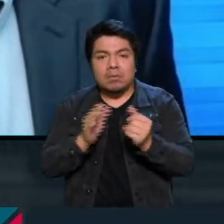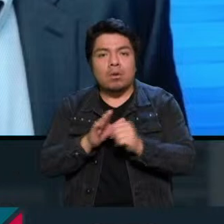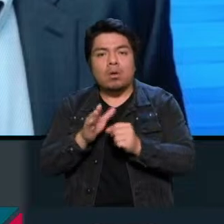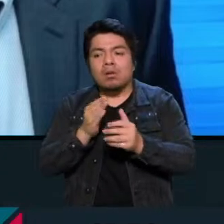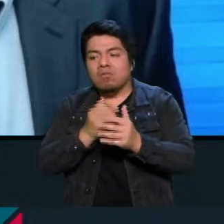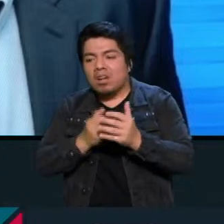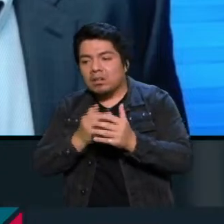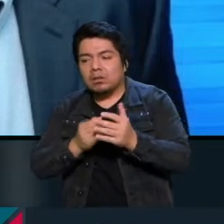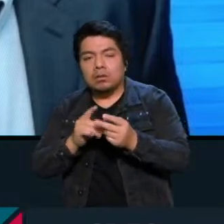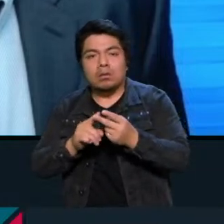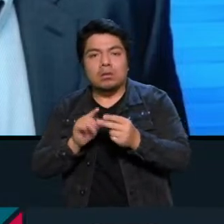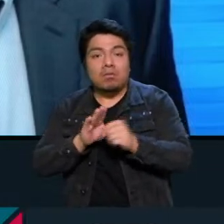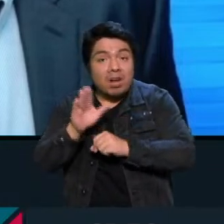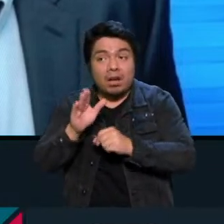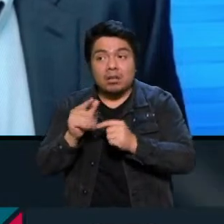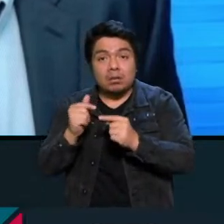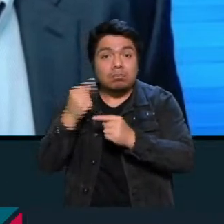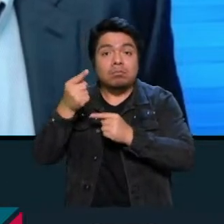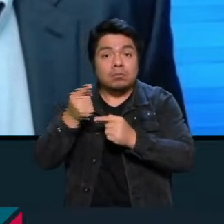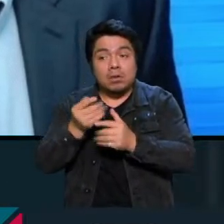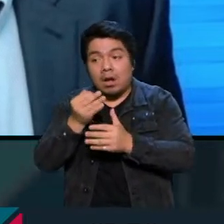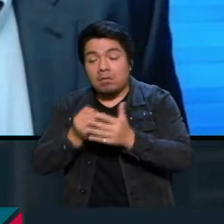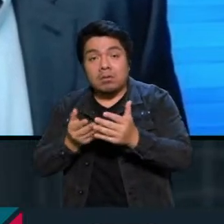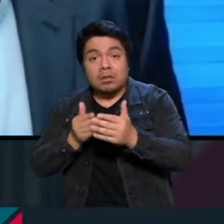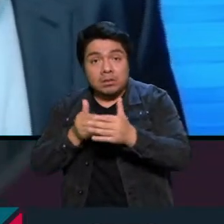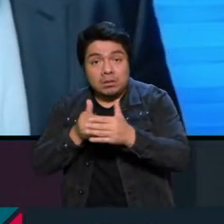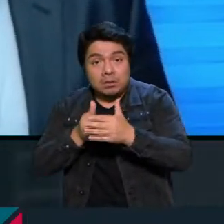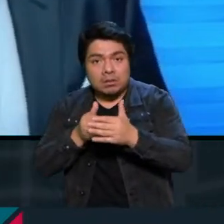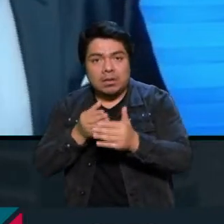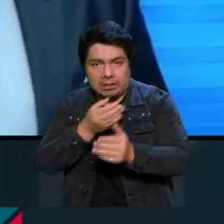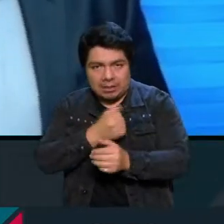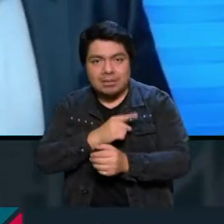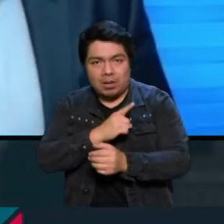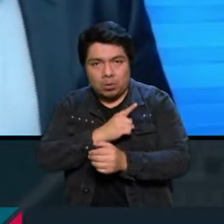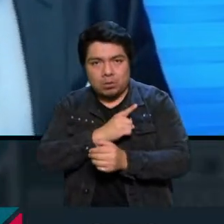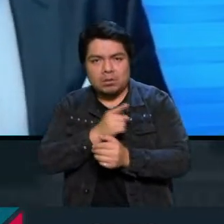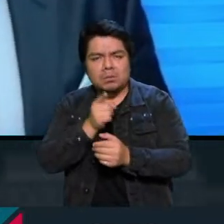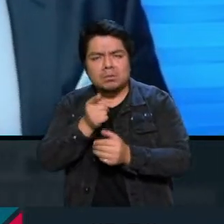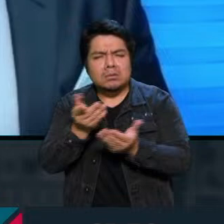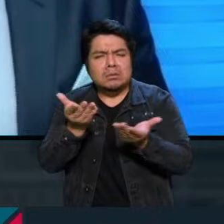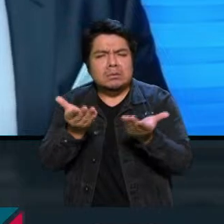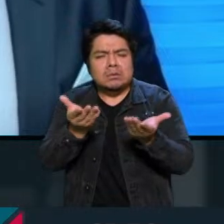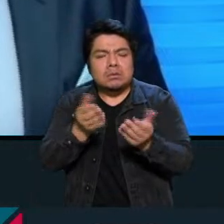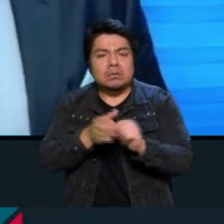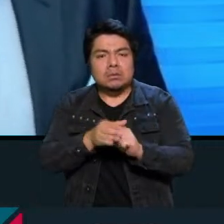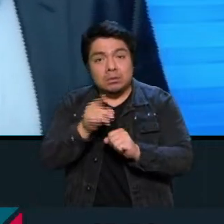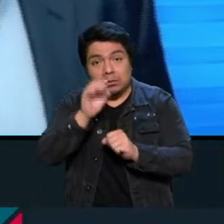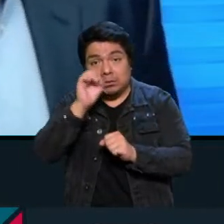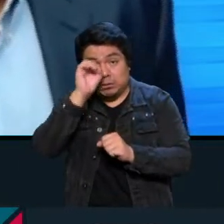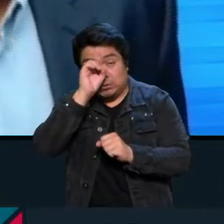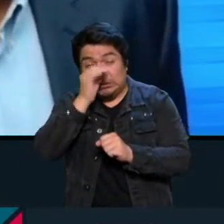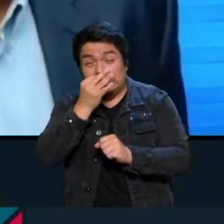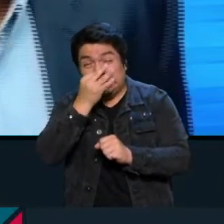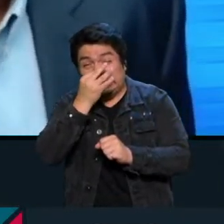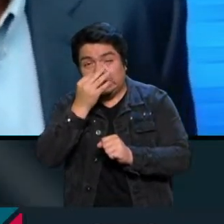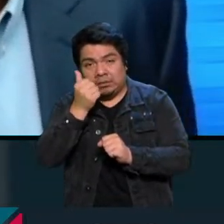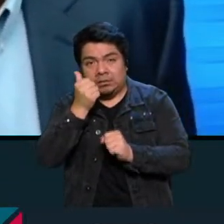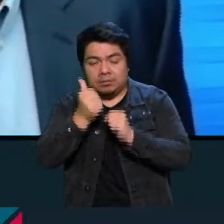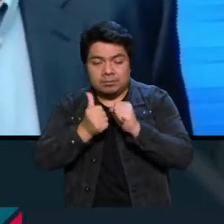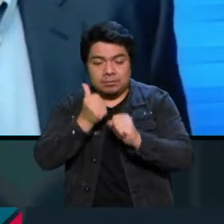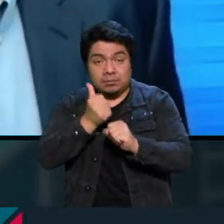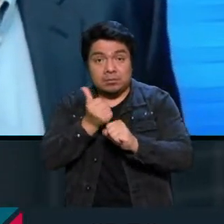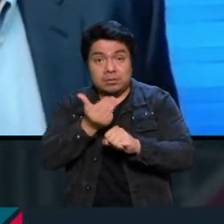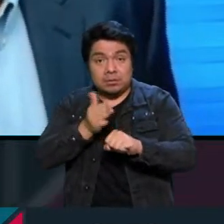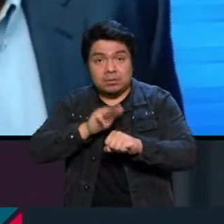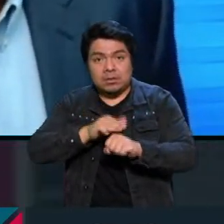faltó y de cuáles serán los retos hacia adelante es precisamente en salud. ¿Cuál es su balance sobre estos casi 6 años de administración